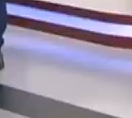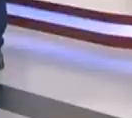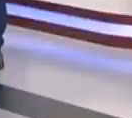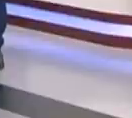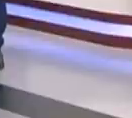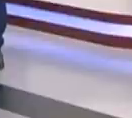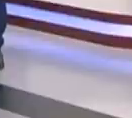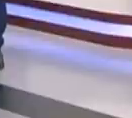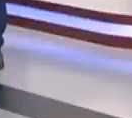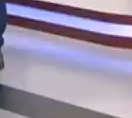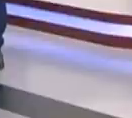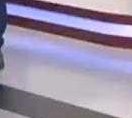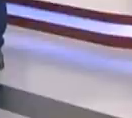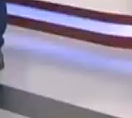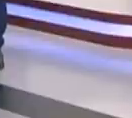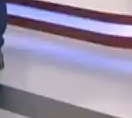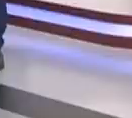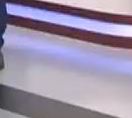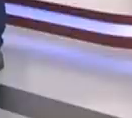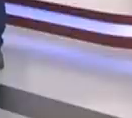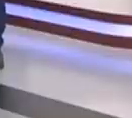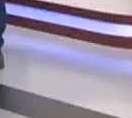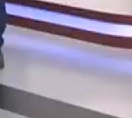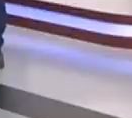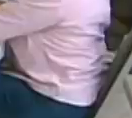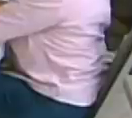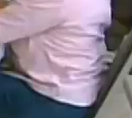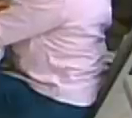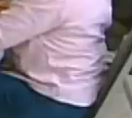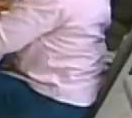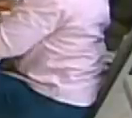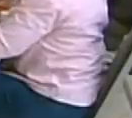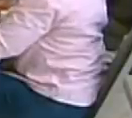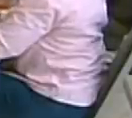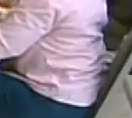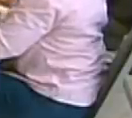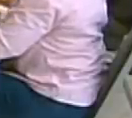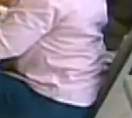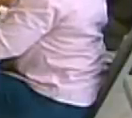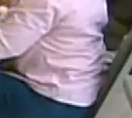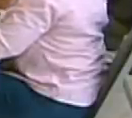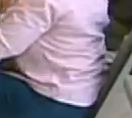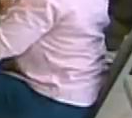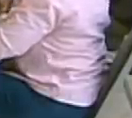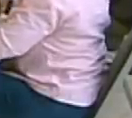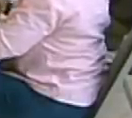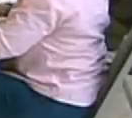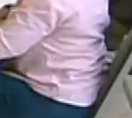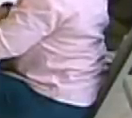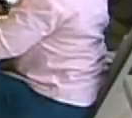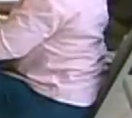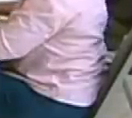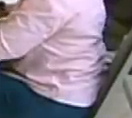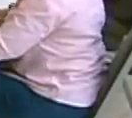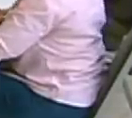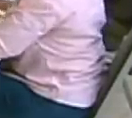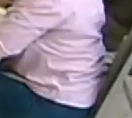detallada. Adelante, presidente. Buenas tardes. Buenas tardes a toda nuestra amada patria,